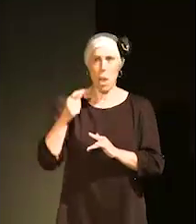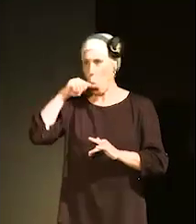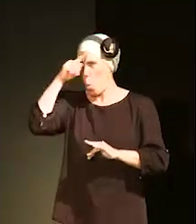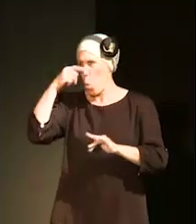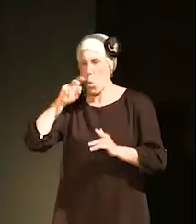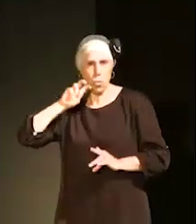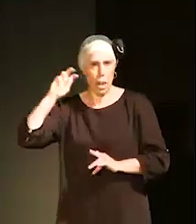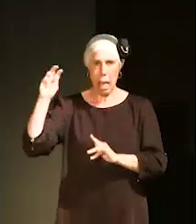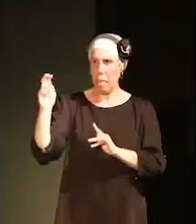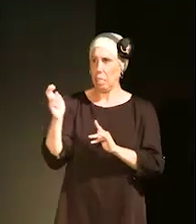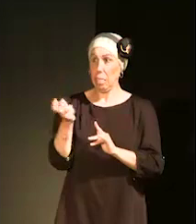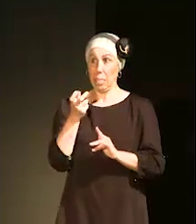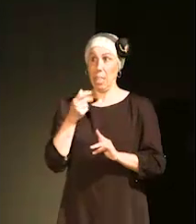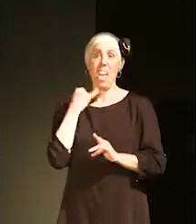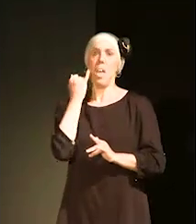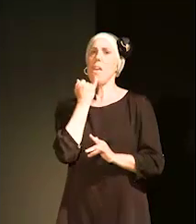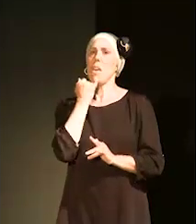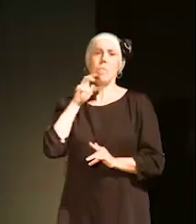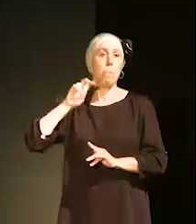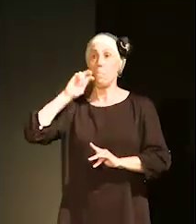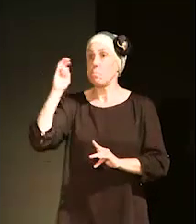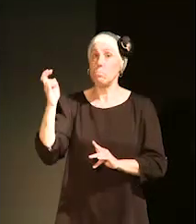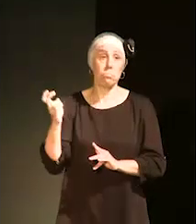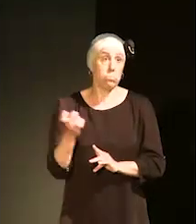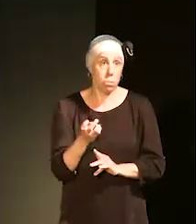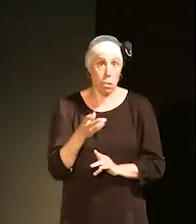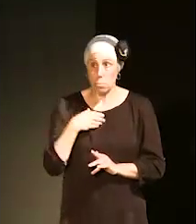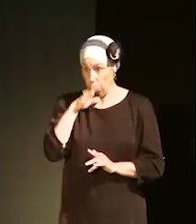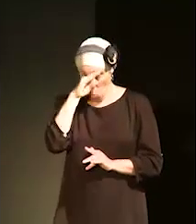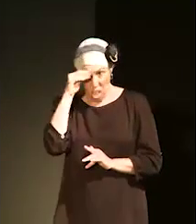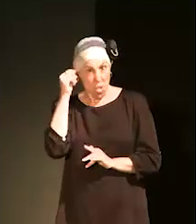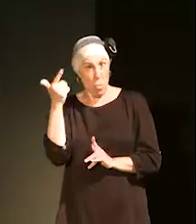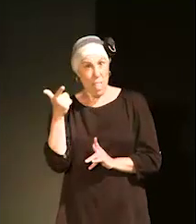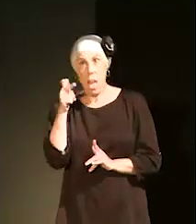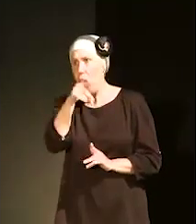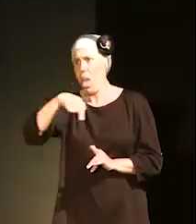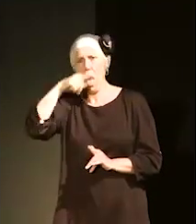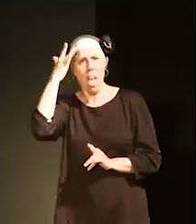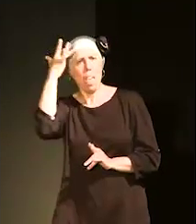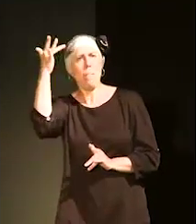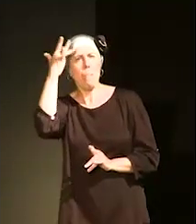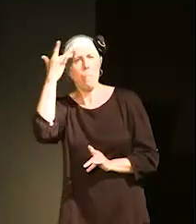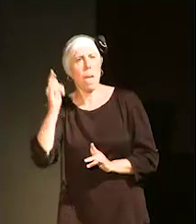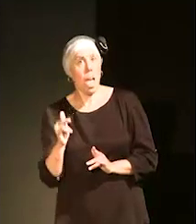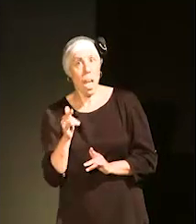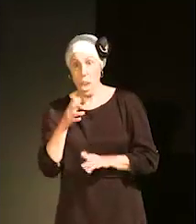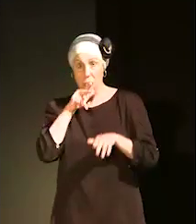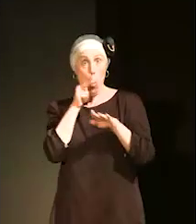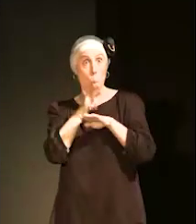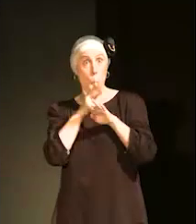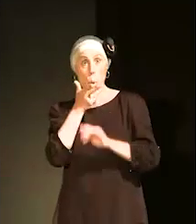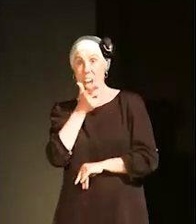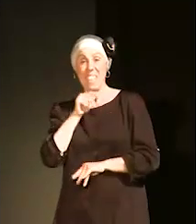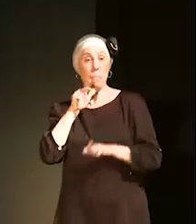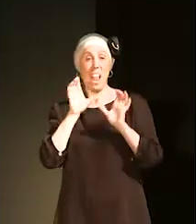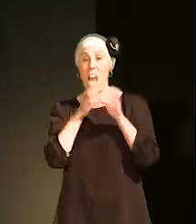multilingüe no debemos olvidarlo ay imagínense ustedes 22 comunidades